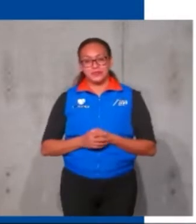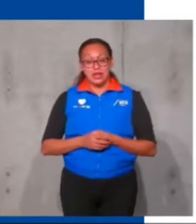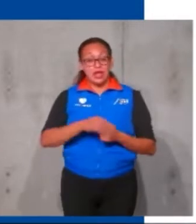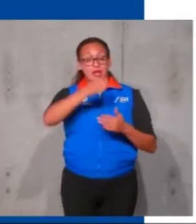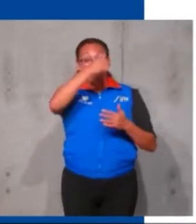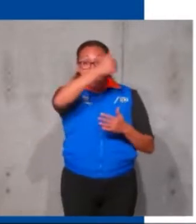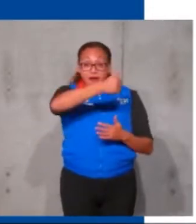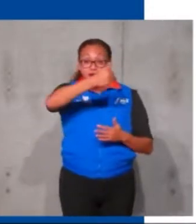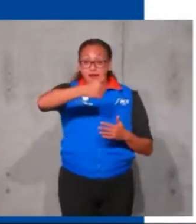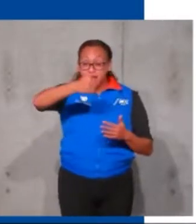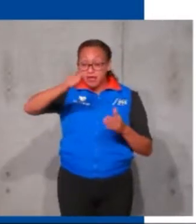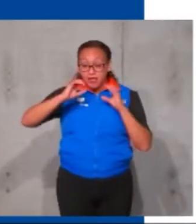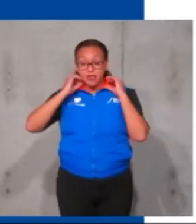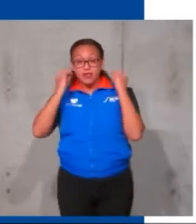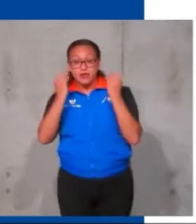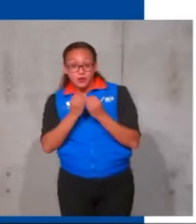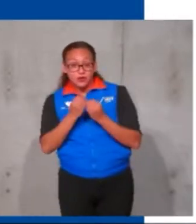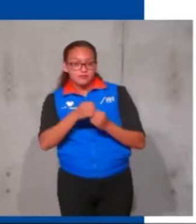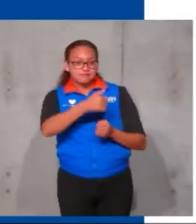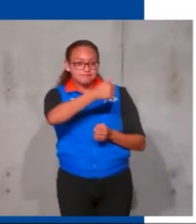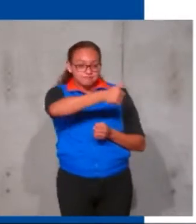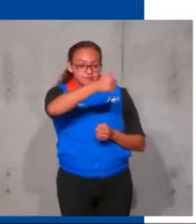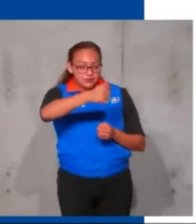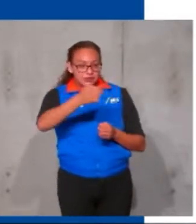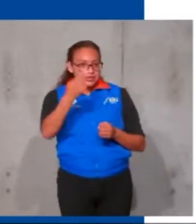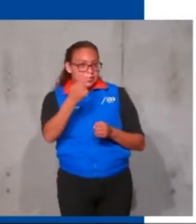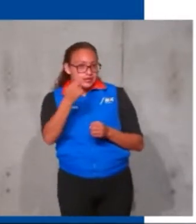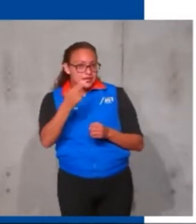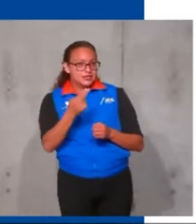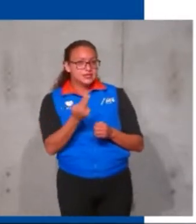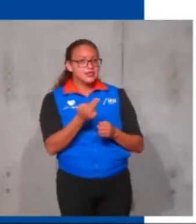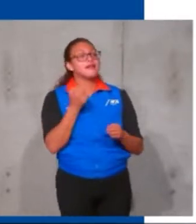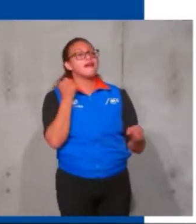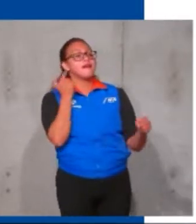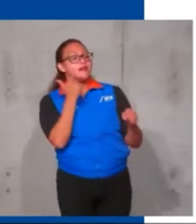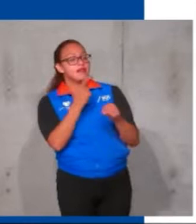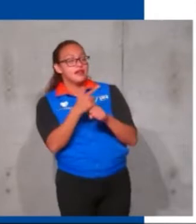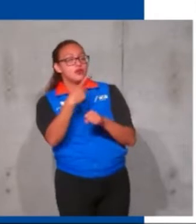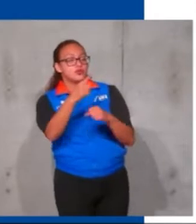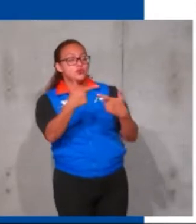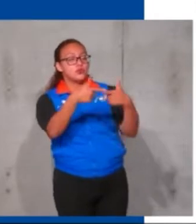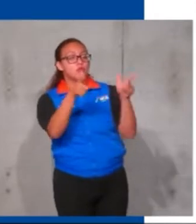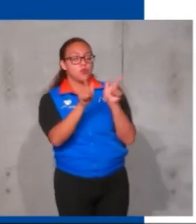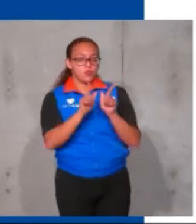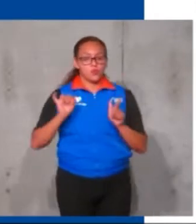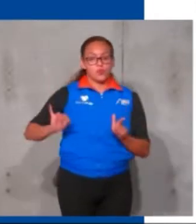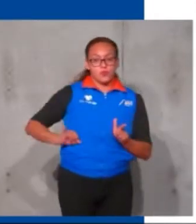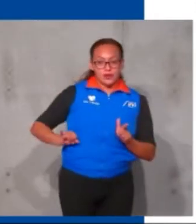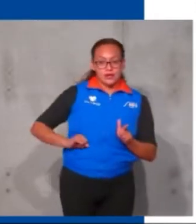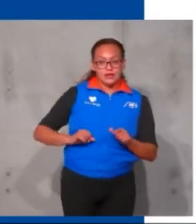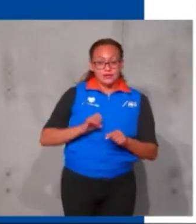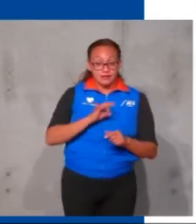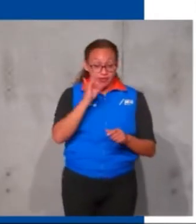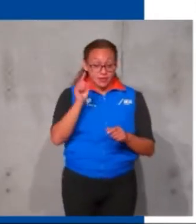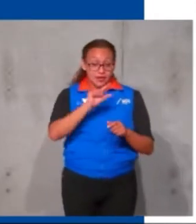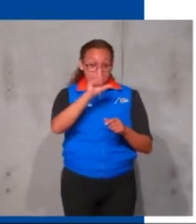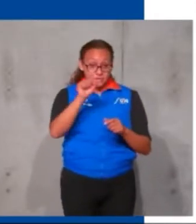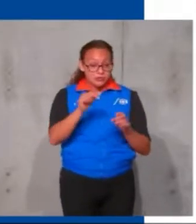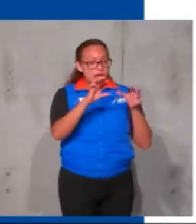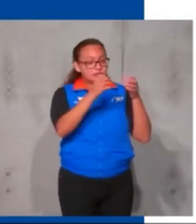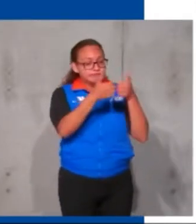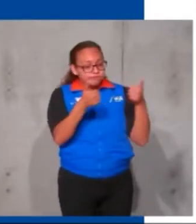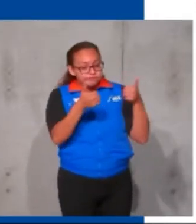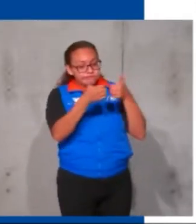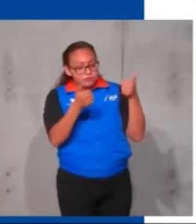otros. Cada organización va a tener que hacer primero esta delimitación de sus grupos de interés y